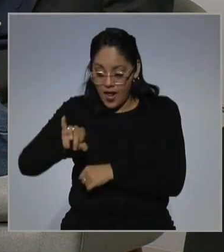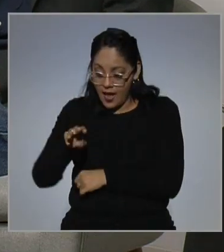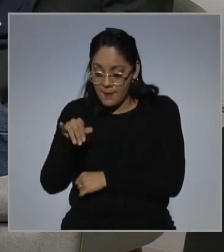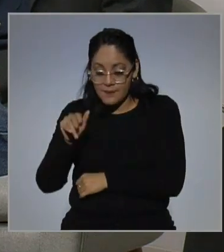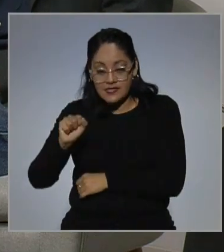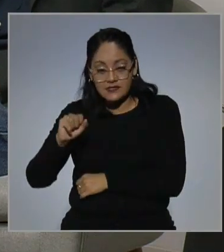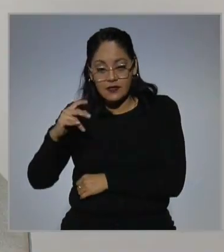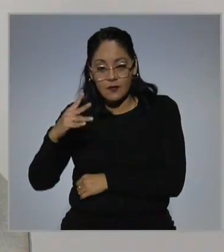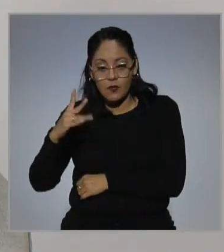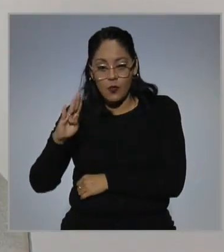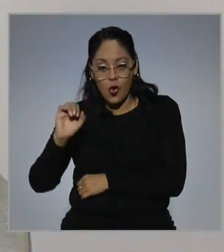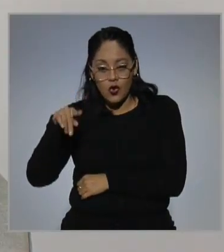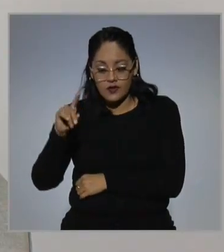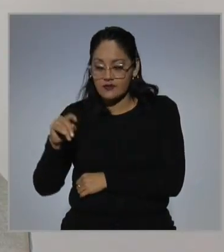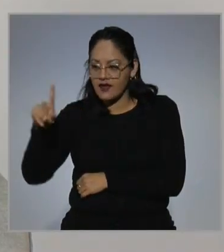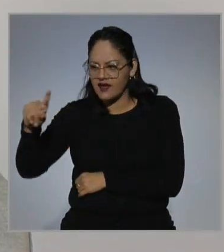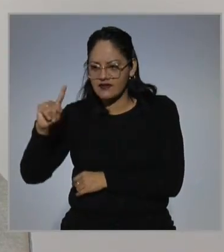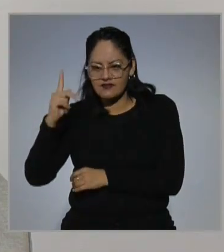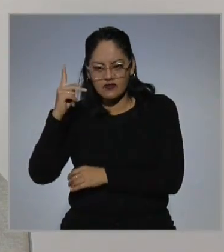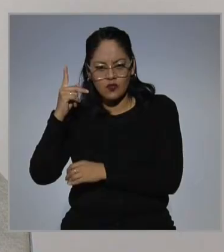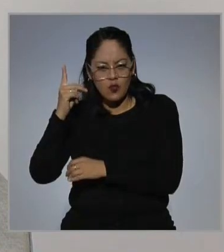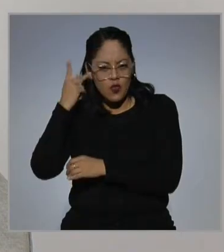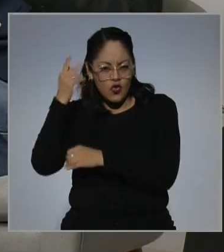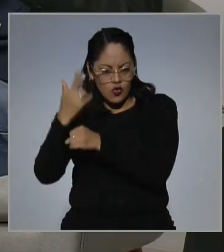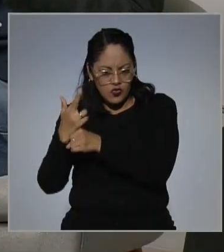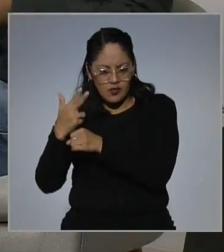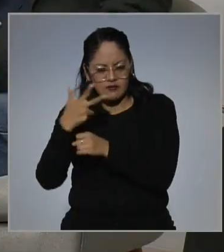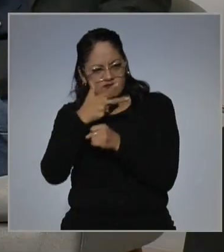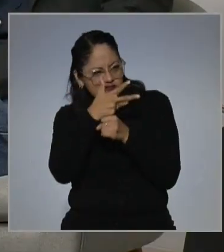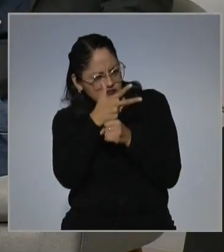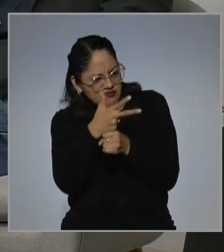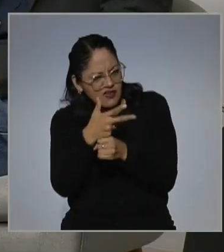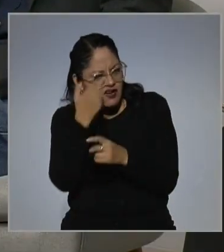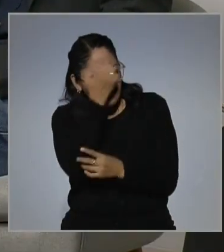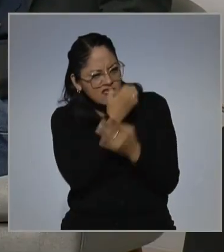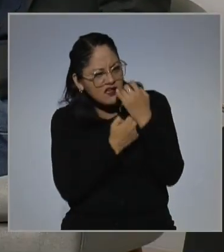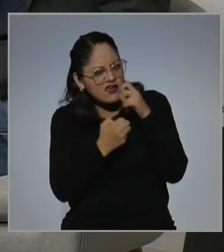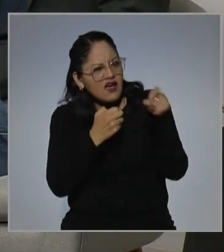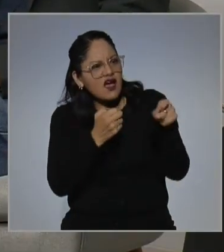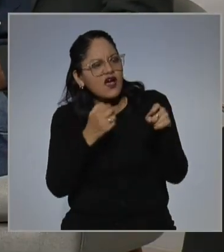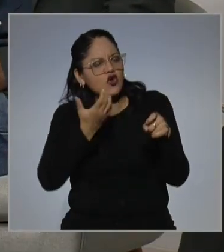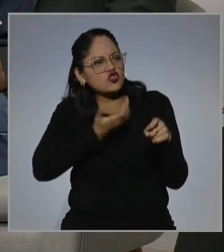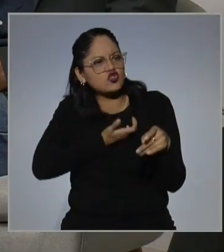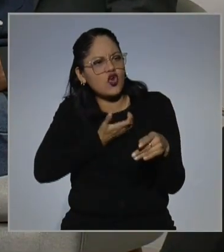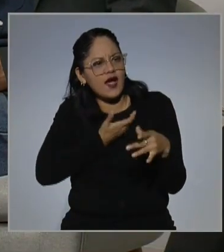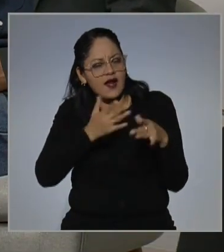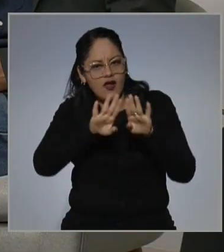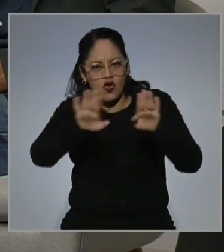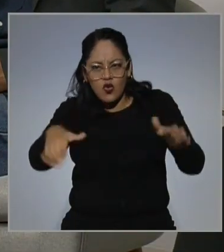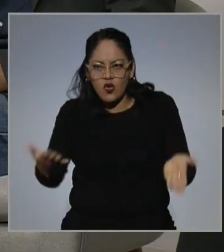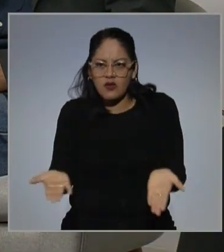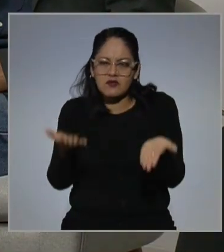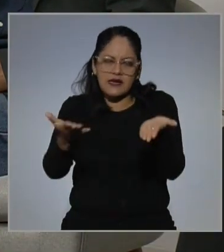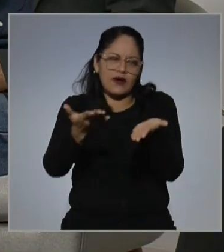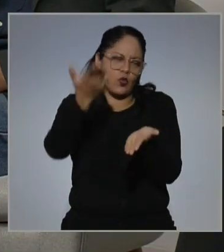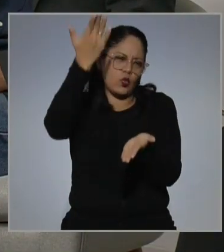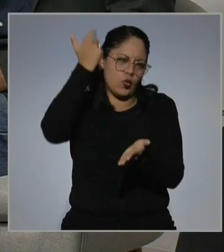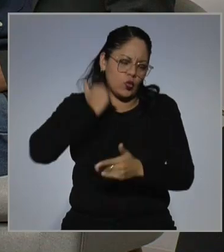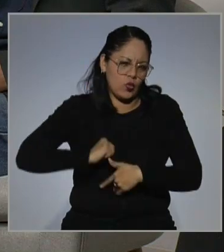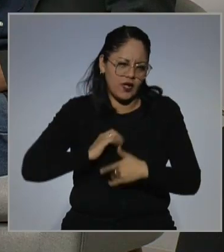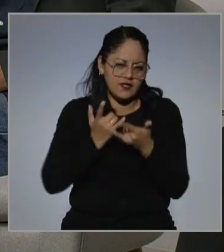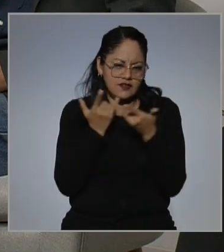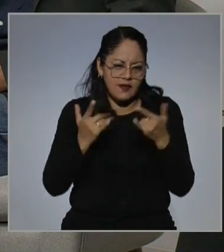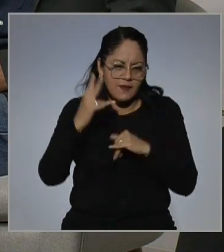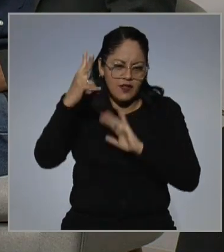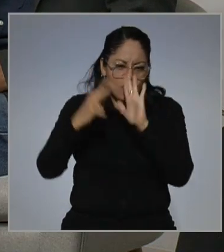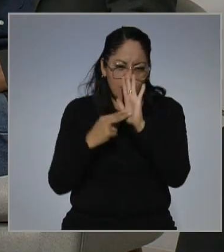la procesión de las catrinas y la mega ofrenda en el Zócalo, que esa tiene una historia más vieja y viene desde